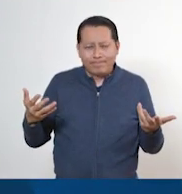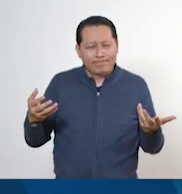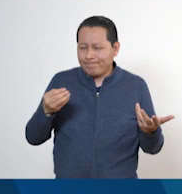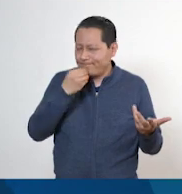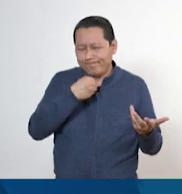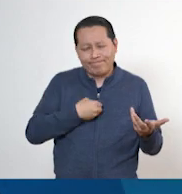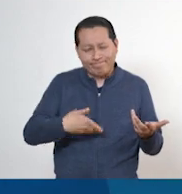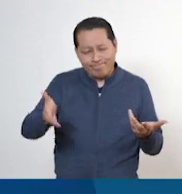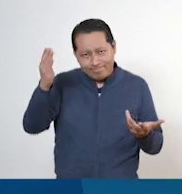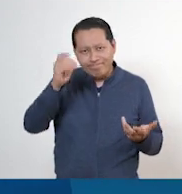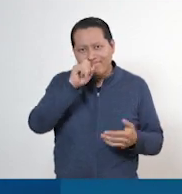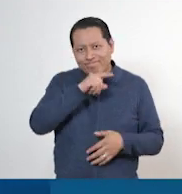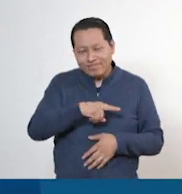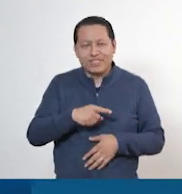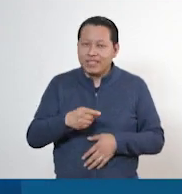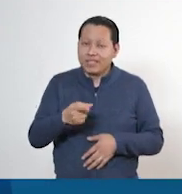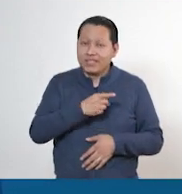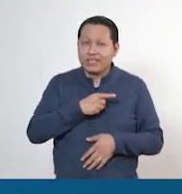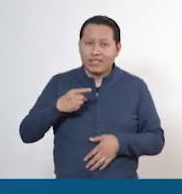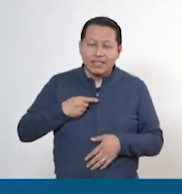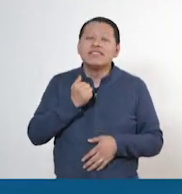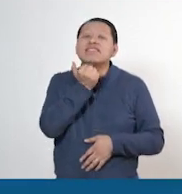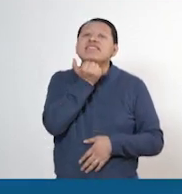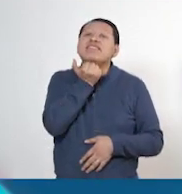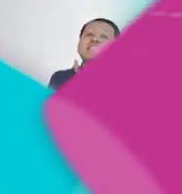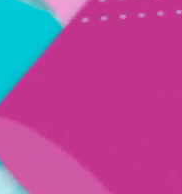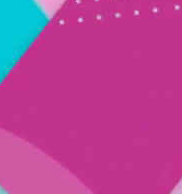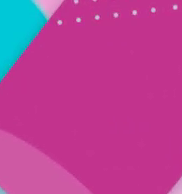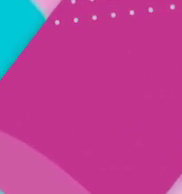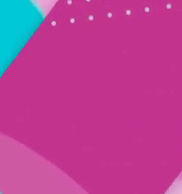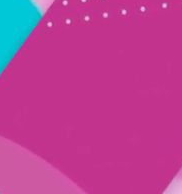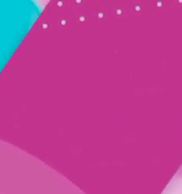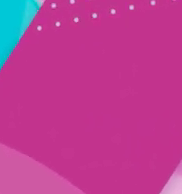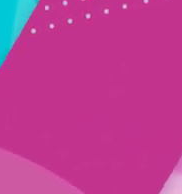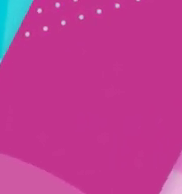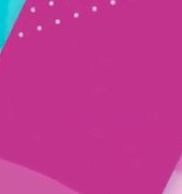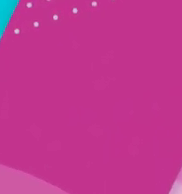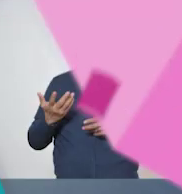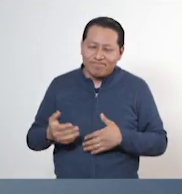sopa. Hay que darle una friega de alcohol en las patas.